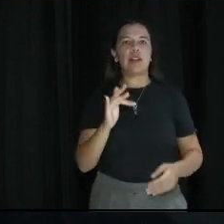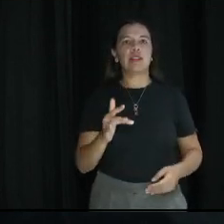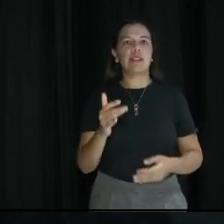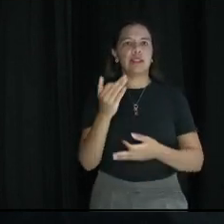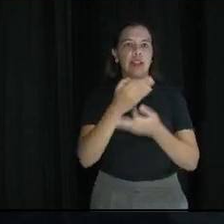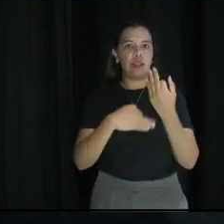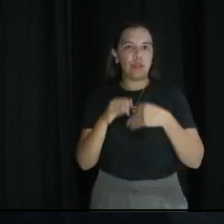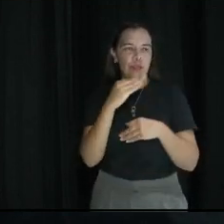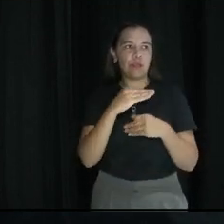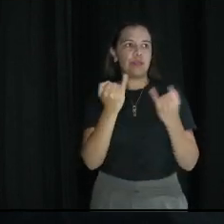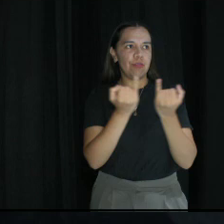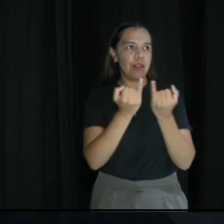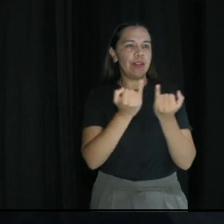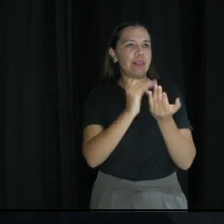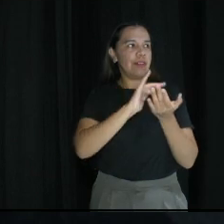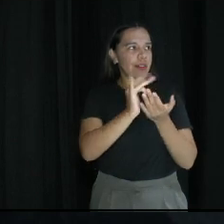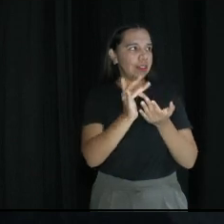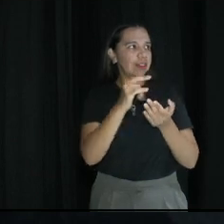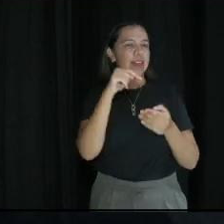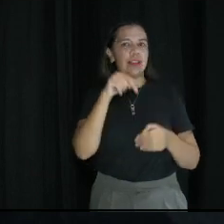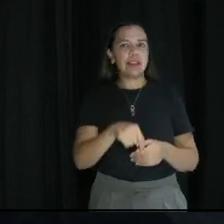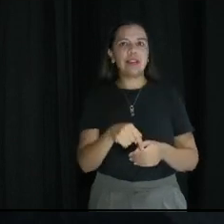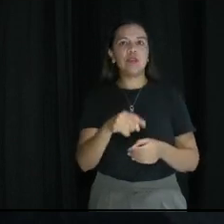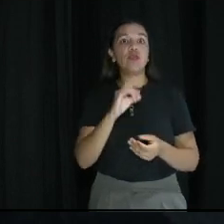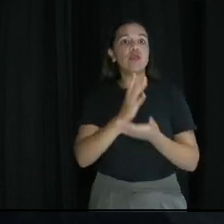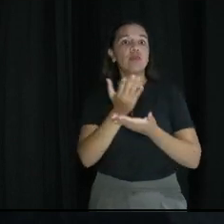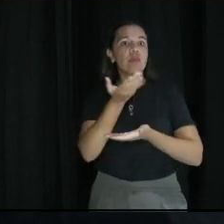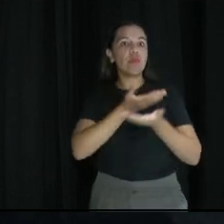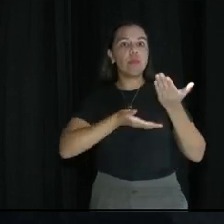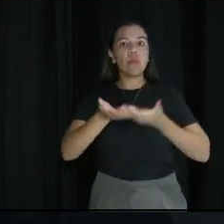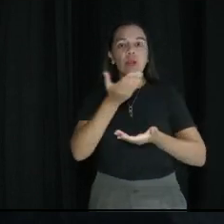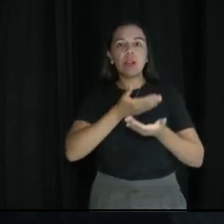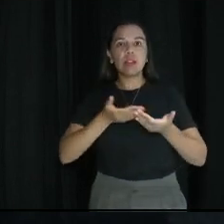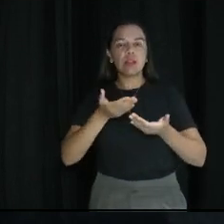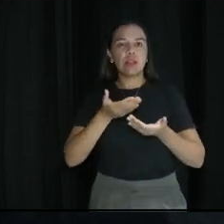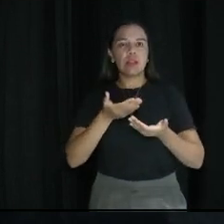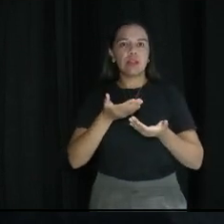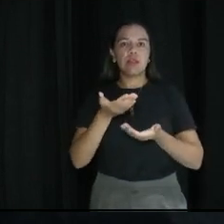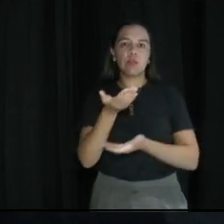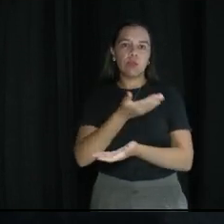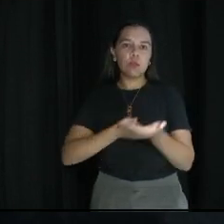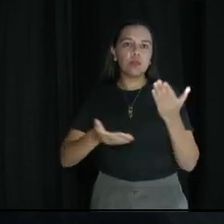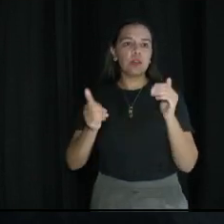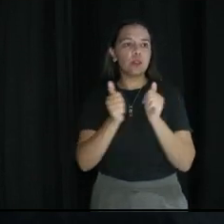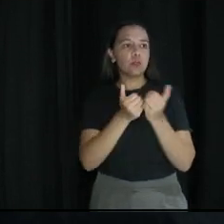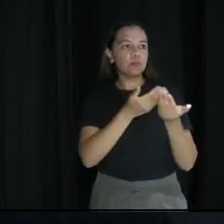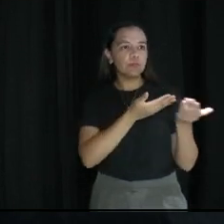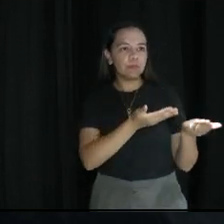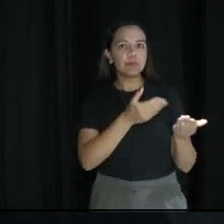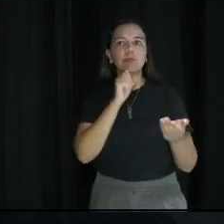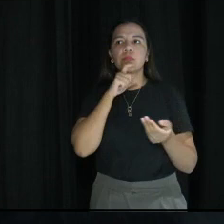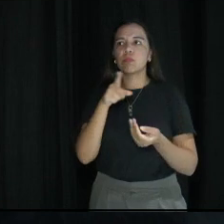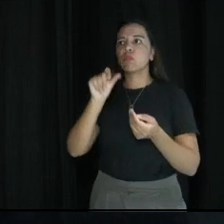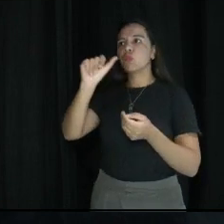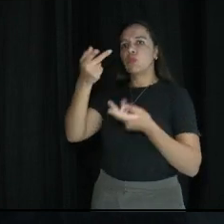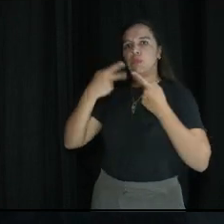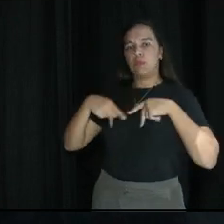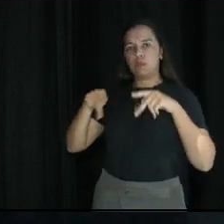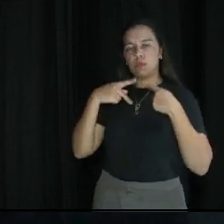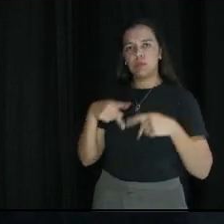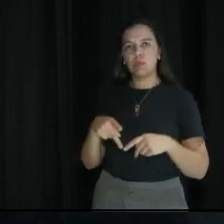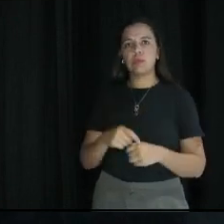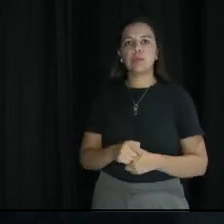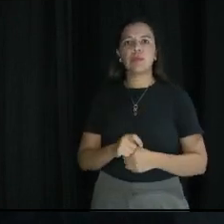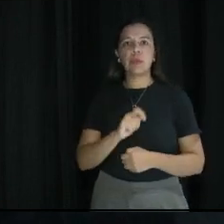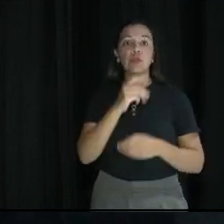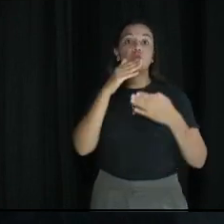bueno que están aquí, qué bueno que nos permiten compartir con ustedes y con los demás tanto el